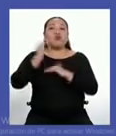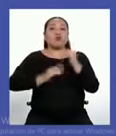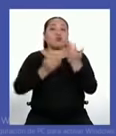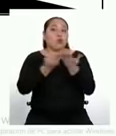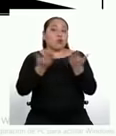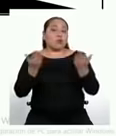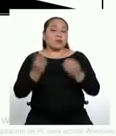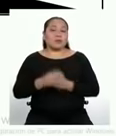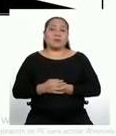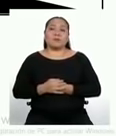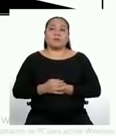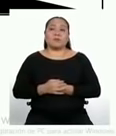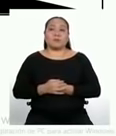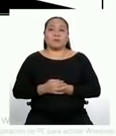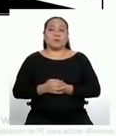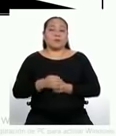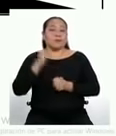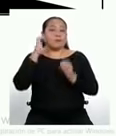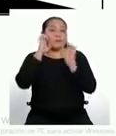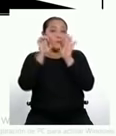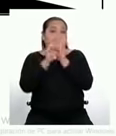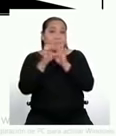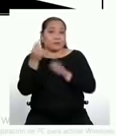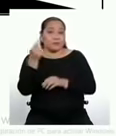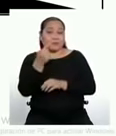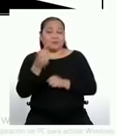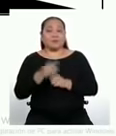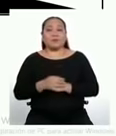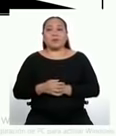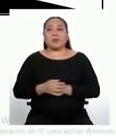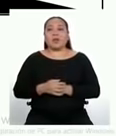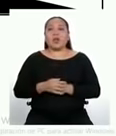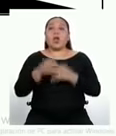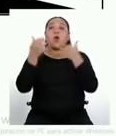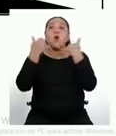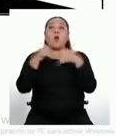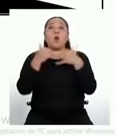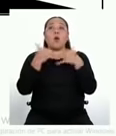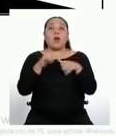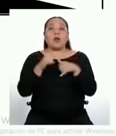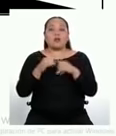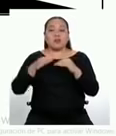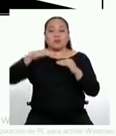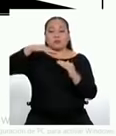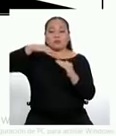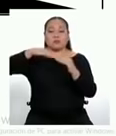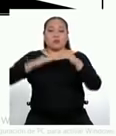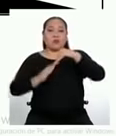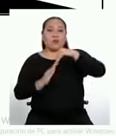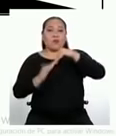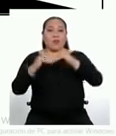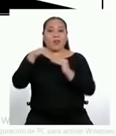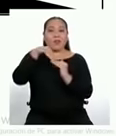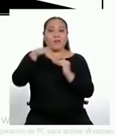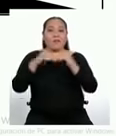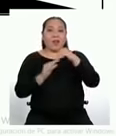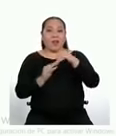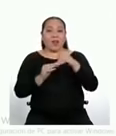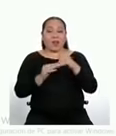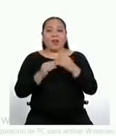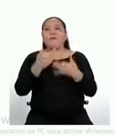constructivos. Por ejemplo, cuando hablamos de juegos tenemos el sube y baja, conformado por